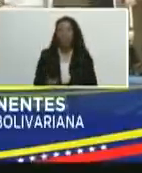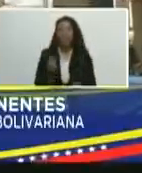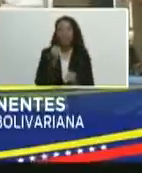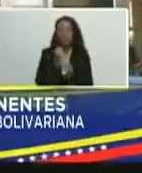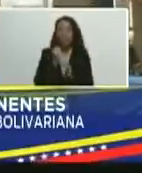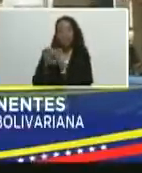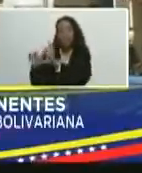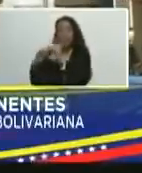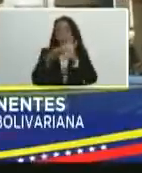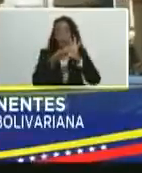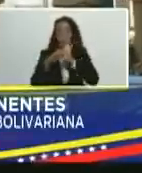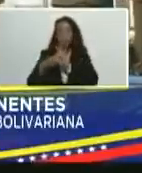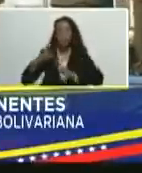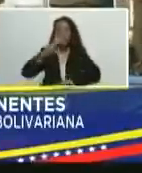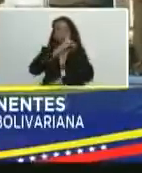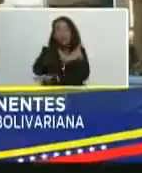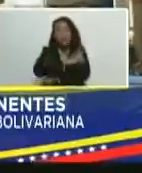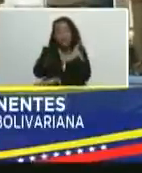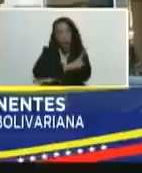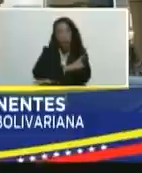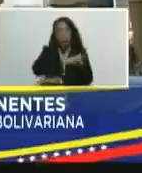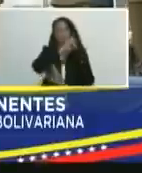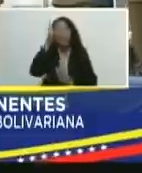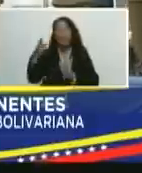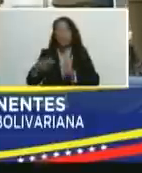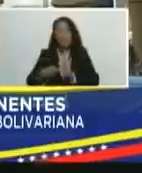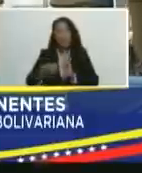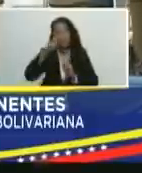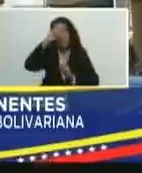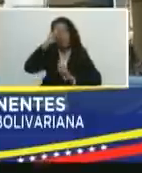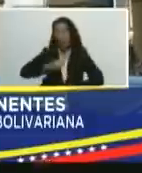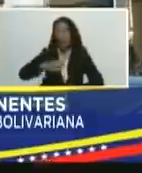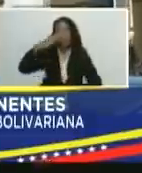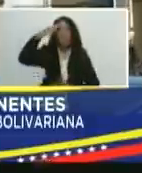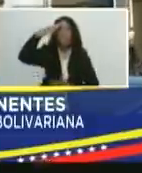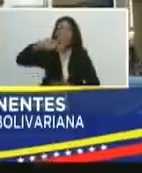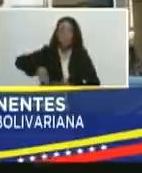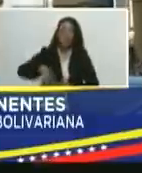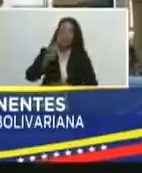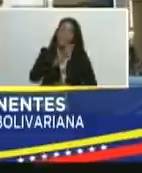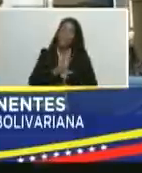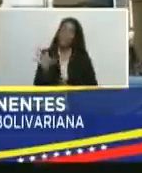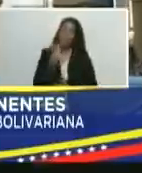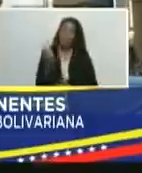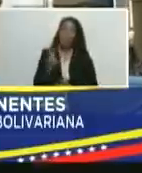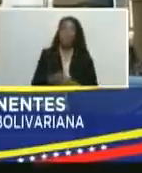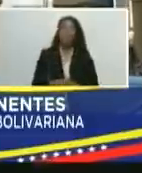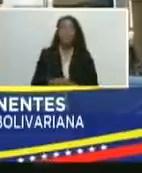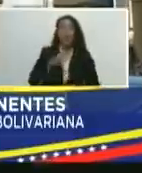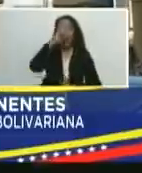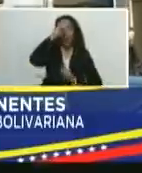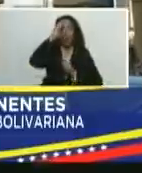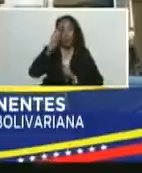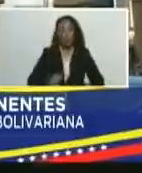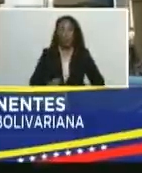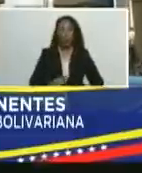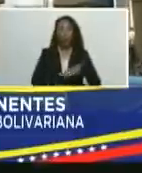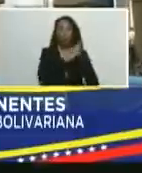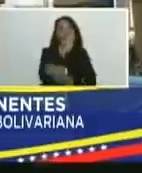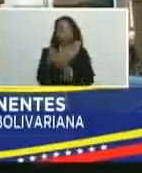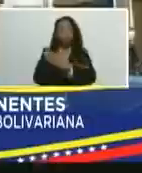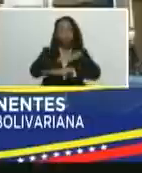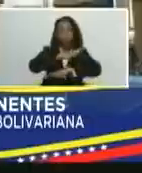la unión y de la disciplina absoluta y del honor de los militares venezolanos. ¡Honor! ¡Honor y más